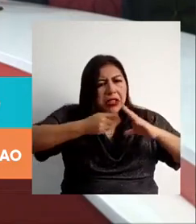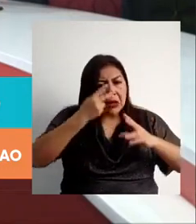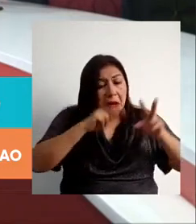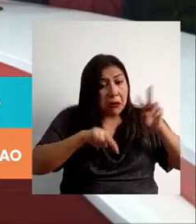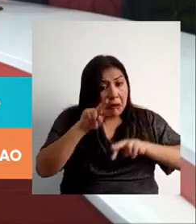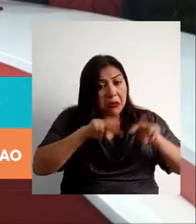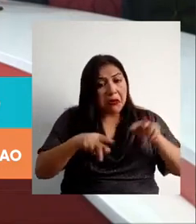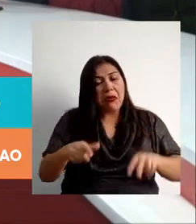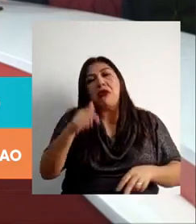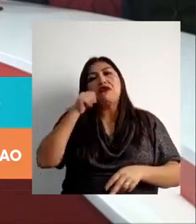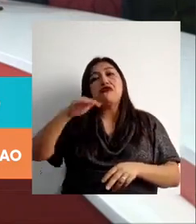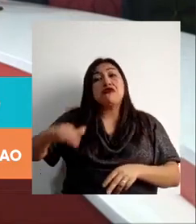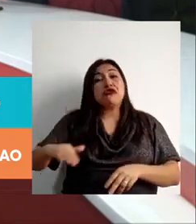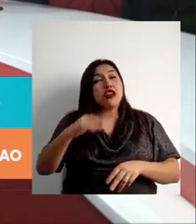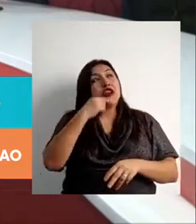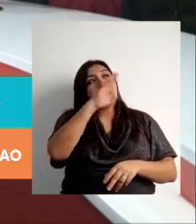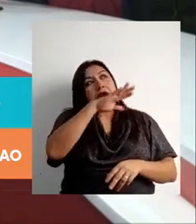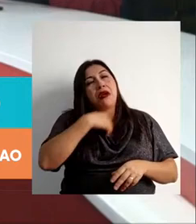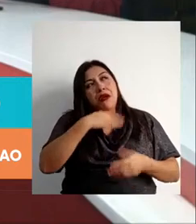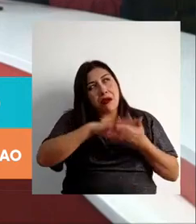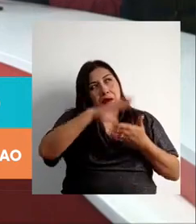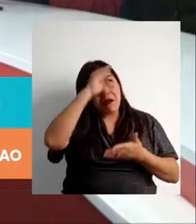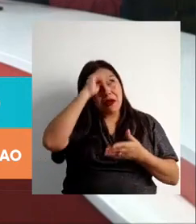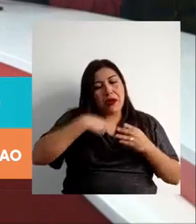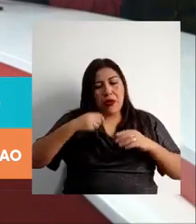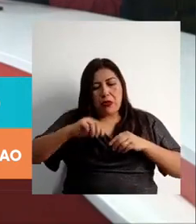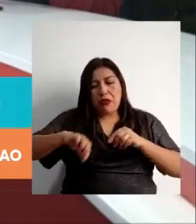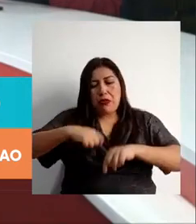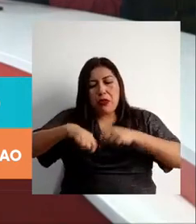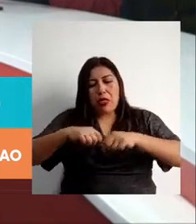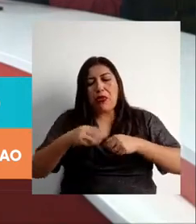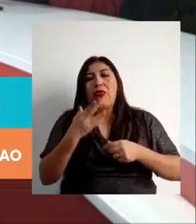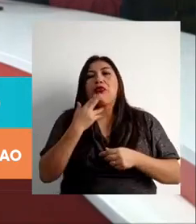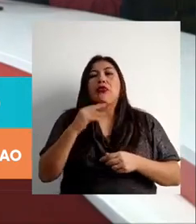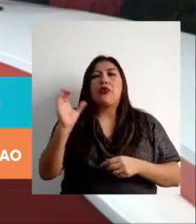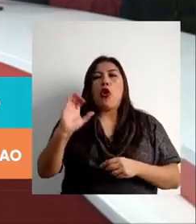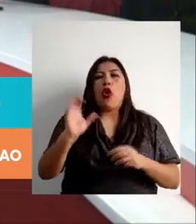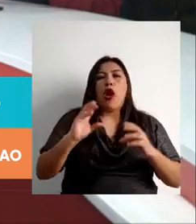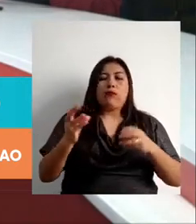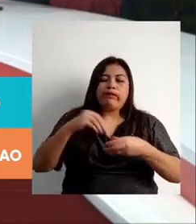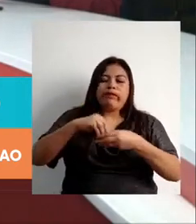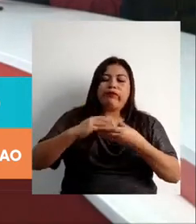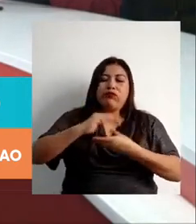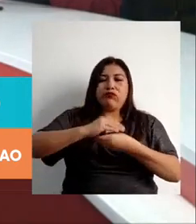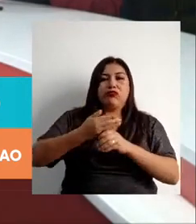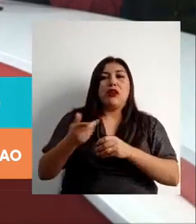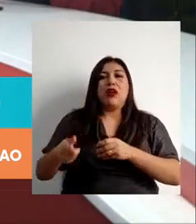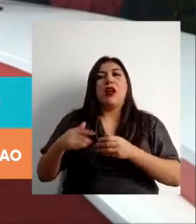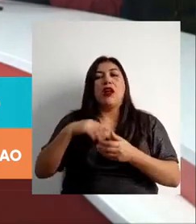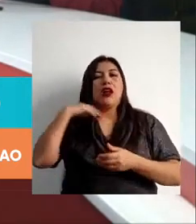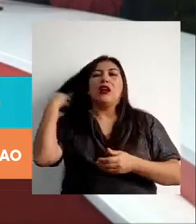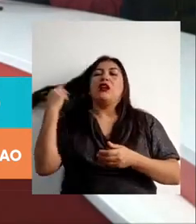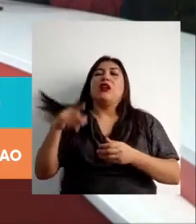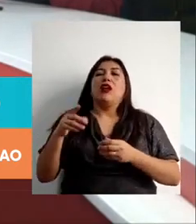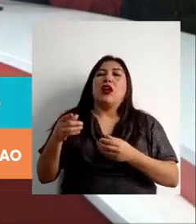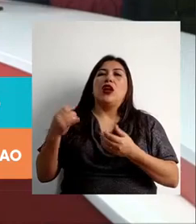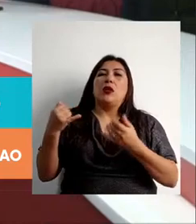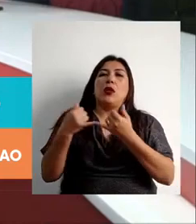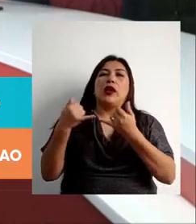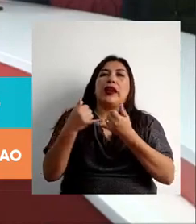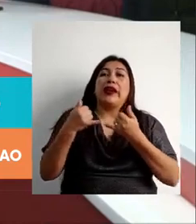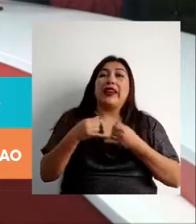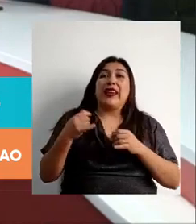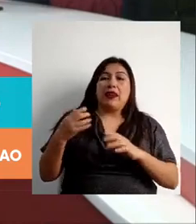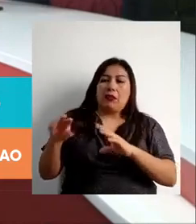me dice que ha aprendido a hacer chocotejas a través de las redes sociales. Imagínate, y qué bueno. Hermoso. Es bueno que